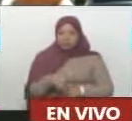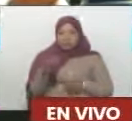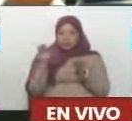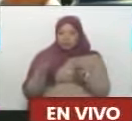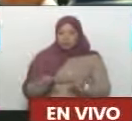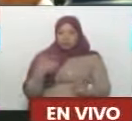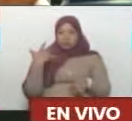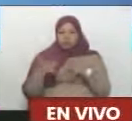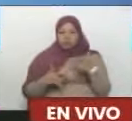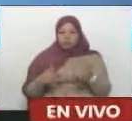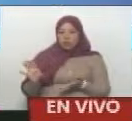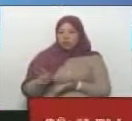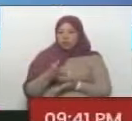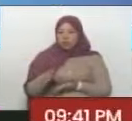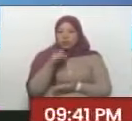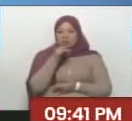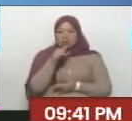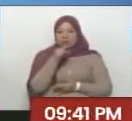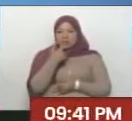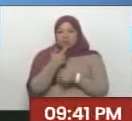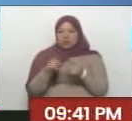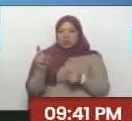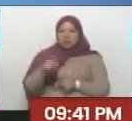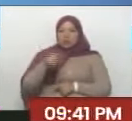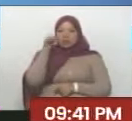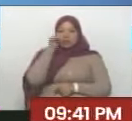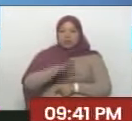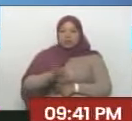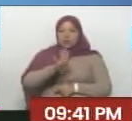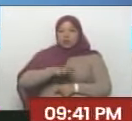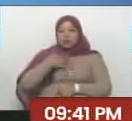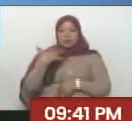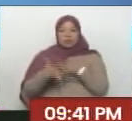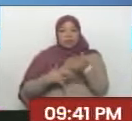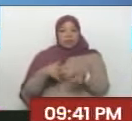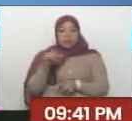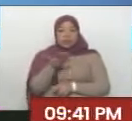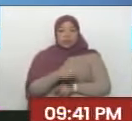Y es así. Pero Ana Cecilia, ¿qué te puedo decir?